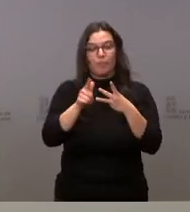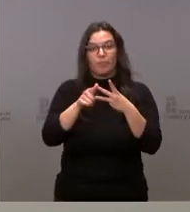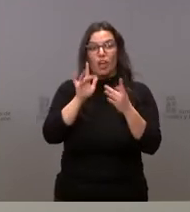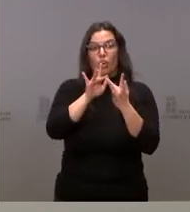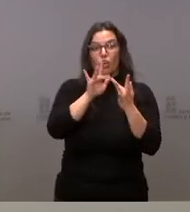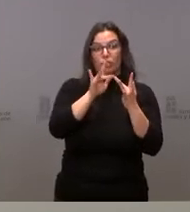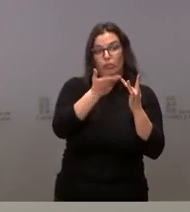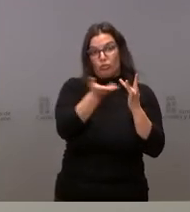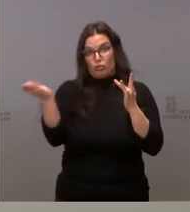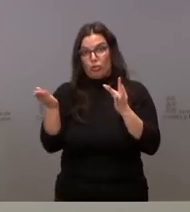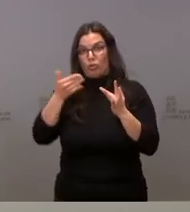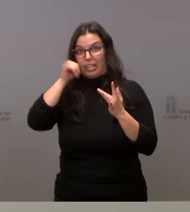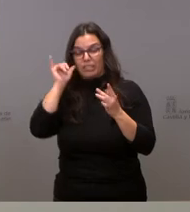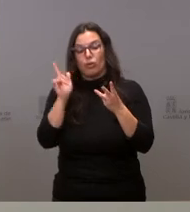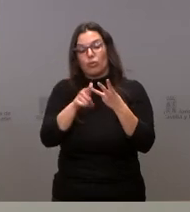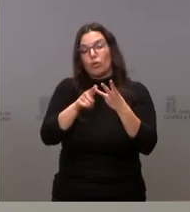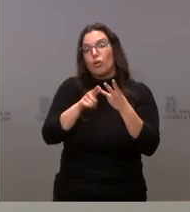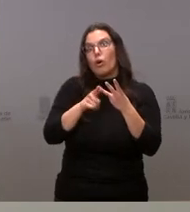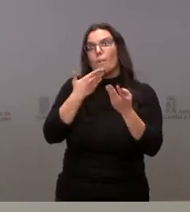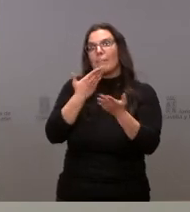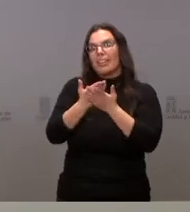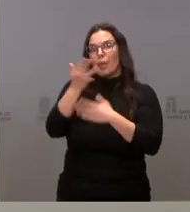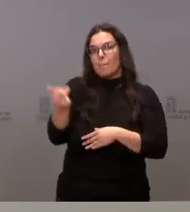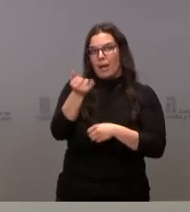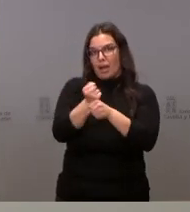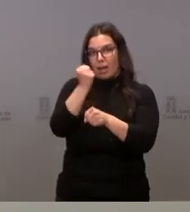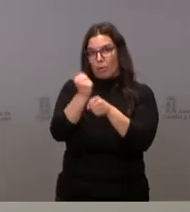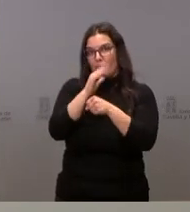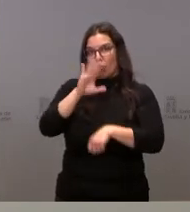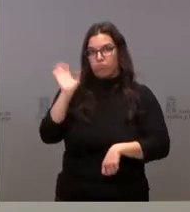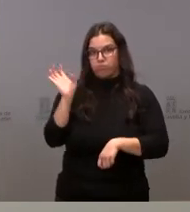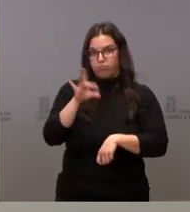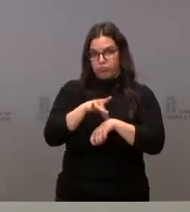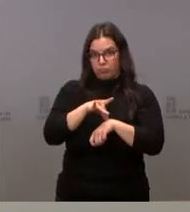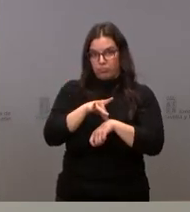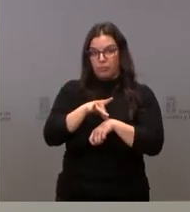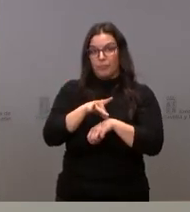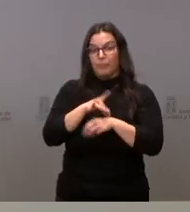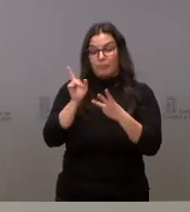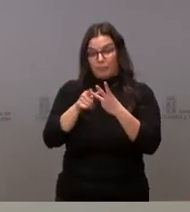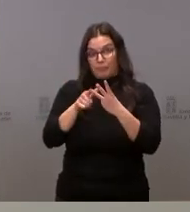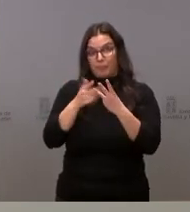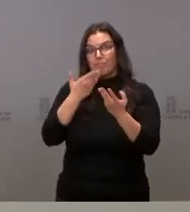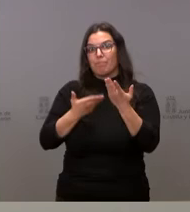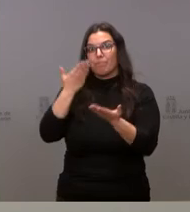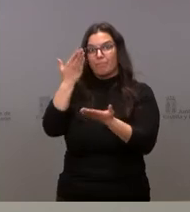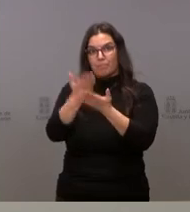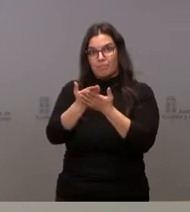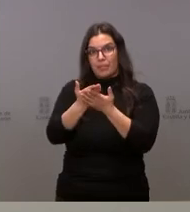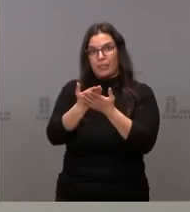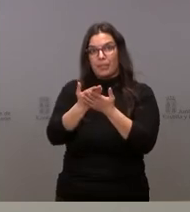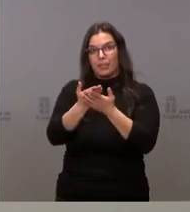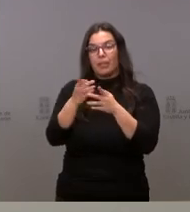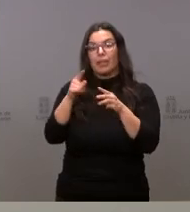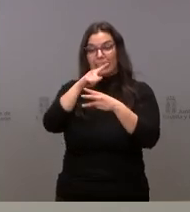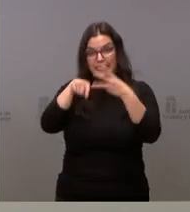personas vulnerables o bien requerir una baja laboral que se suele ser y se solicita en ese momento la validación de un test en los